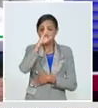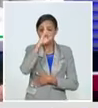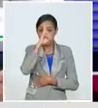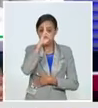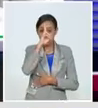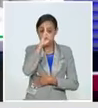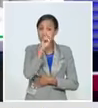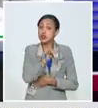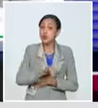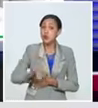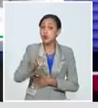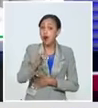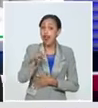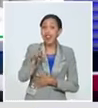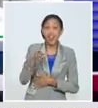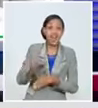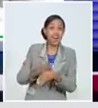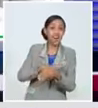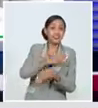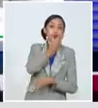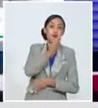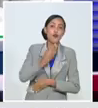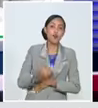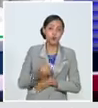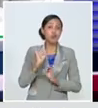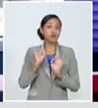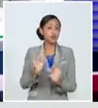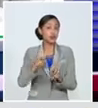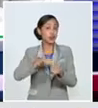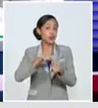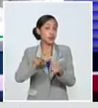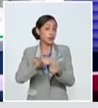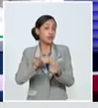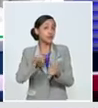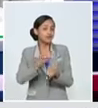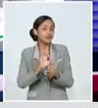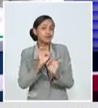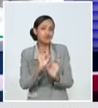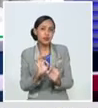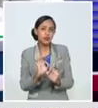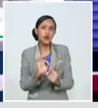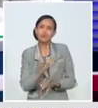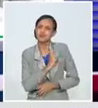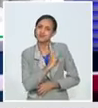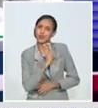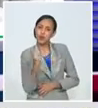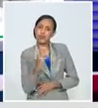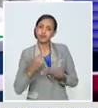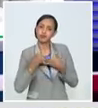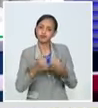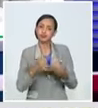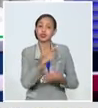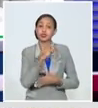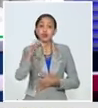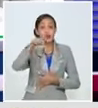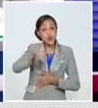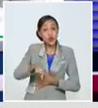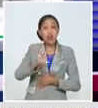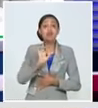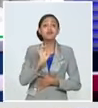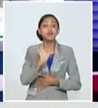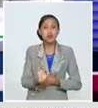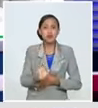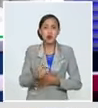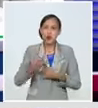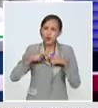también uno de esos jóvenes que en su tiempo supo estar en la vanguardia y hoy está en la batalla